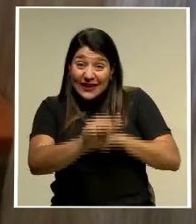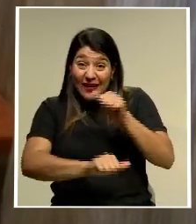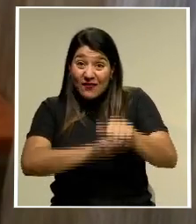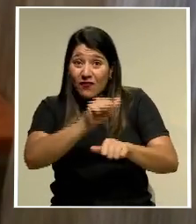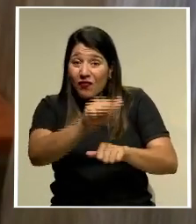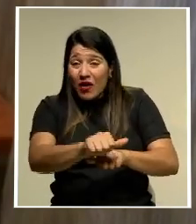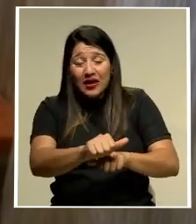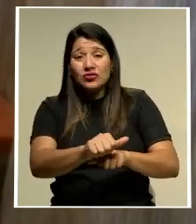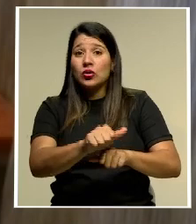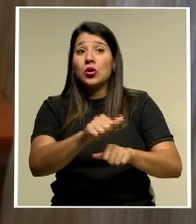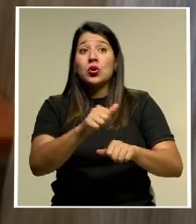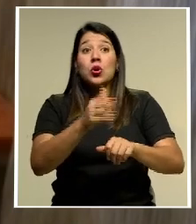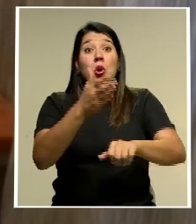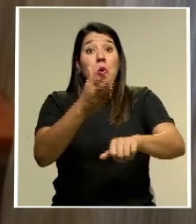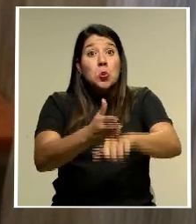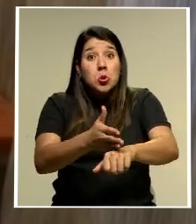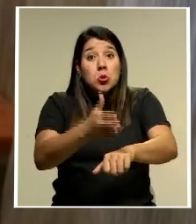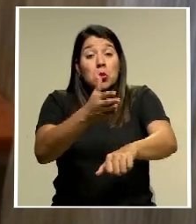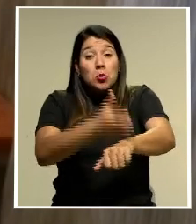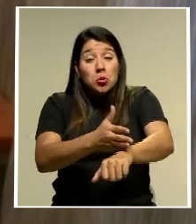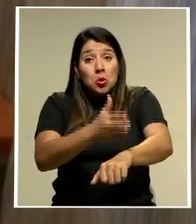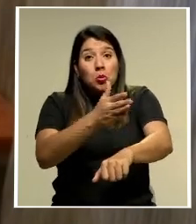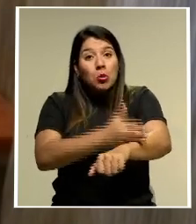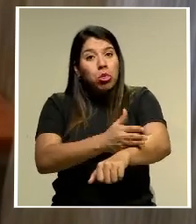integracionista perdió